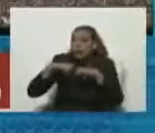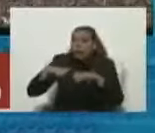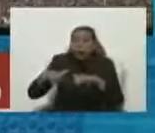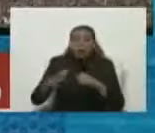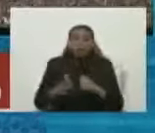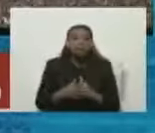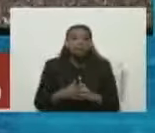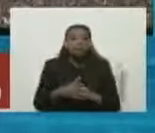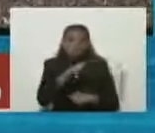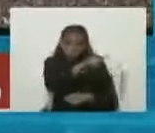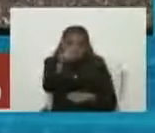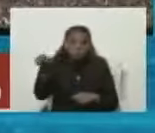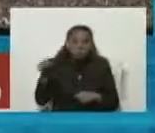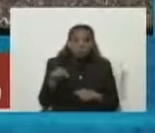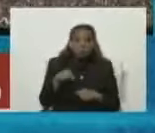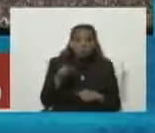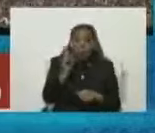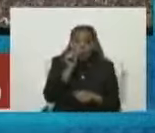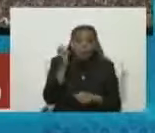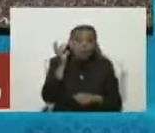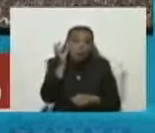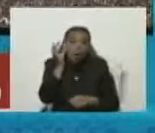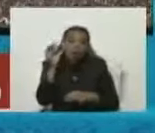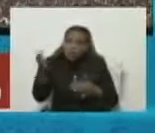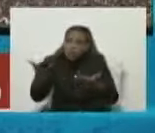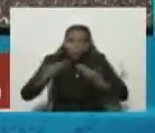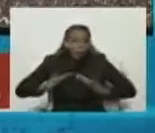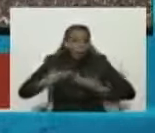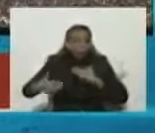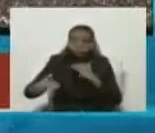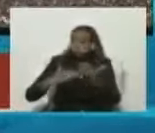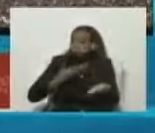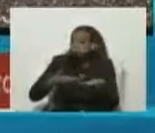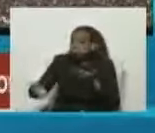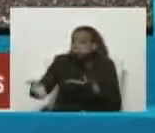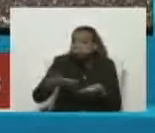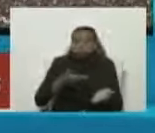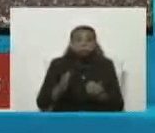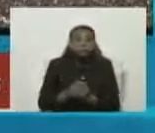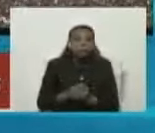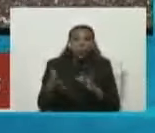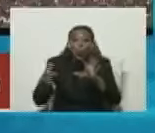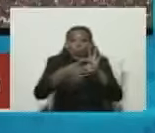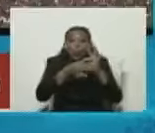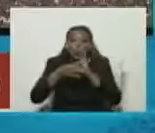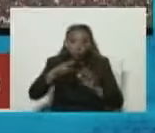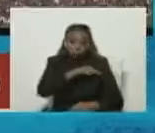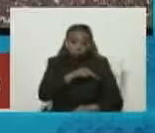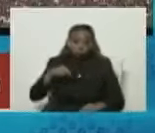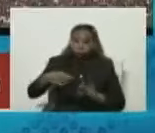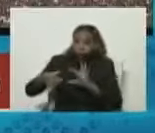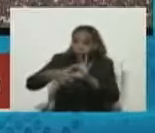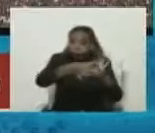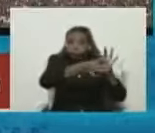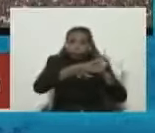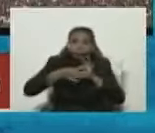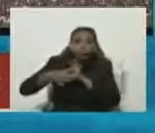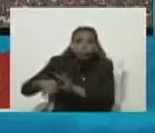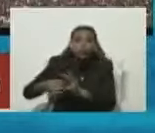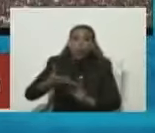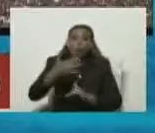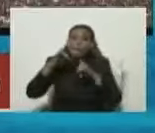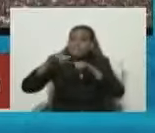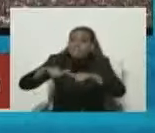Y ustedes son como yo. Somos juntos nosotros. Somos los